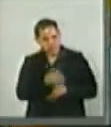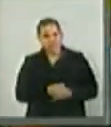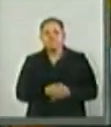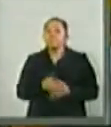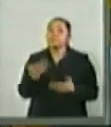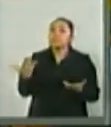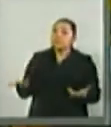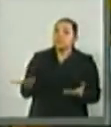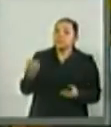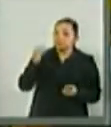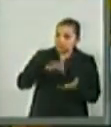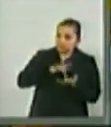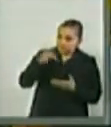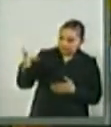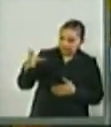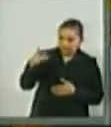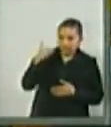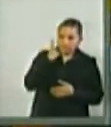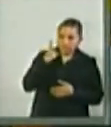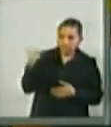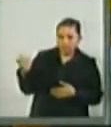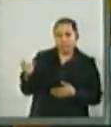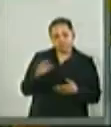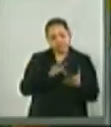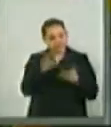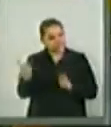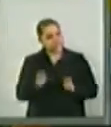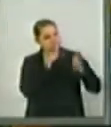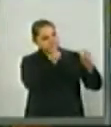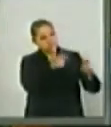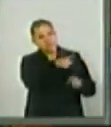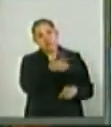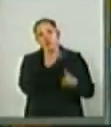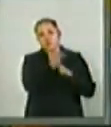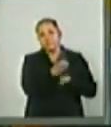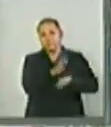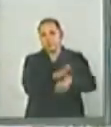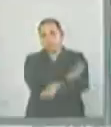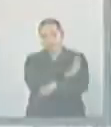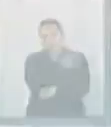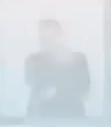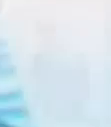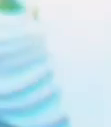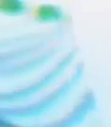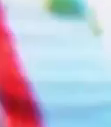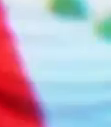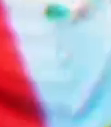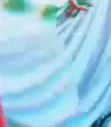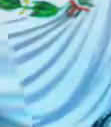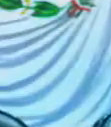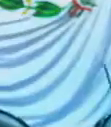gracias, diputada. Túrnese la presente iniciativa a la Comisión de Energía de la Cámara de Diputados.